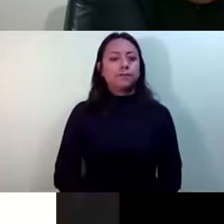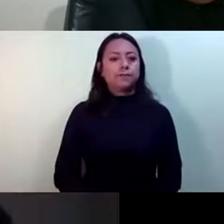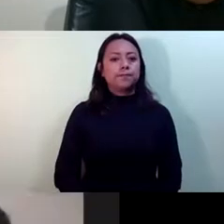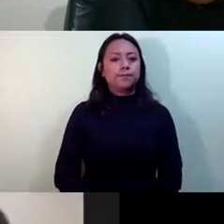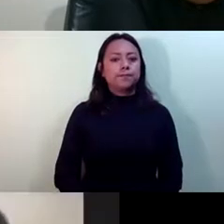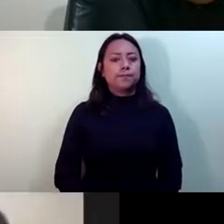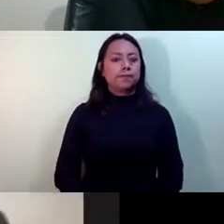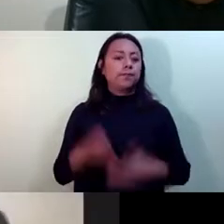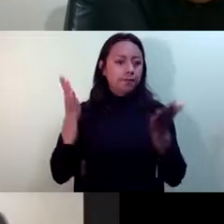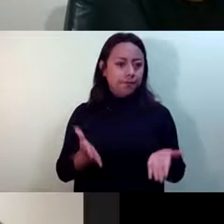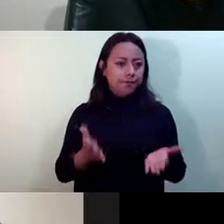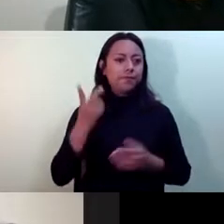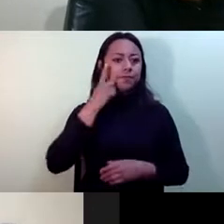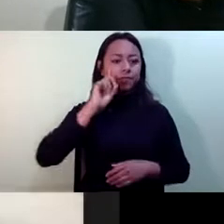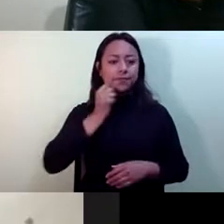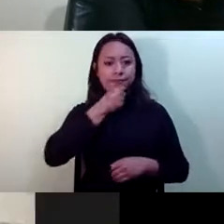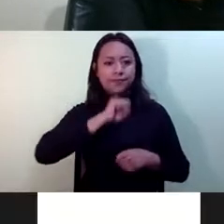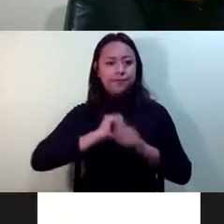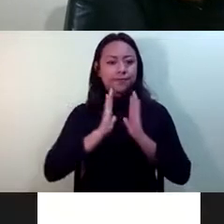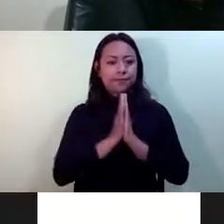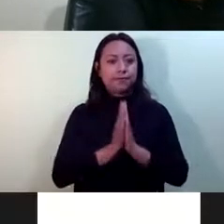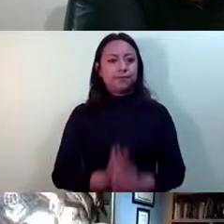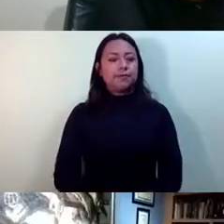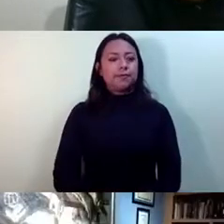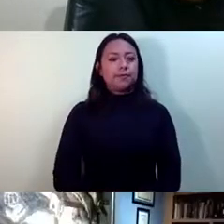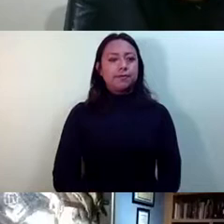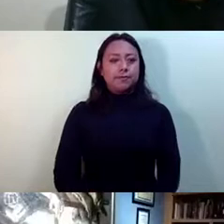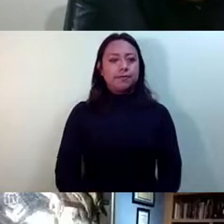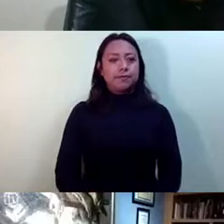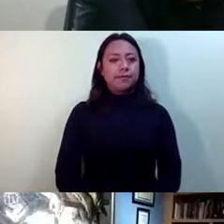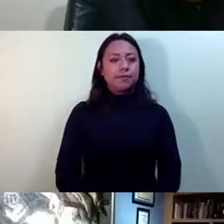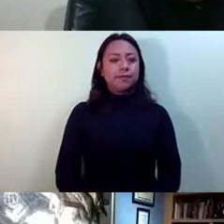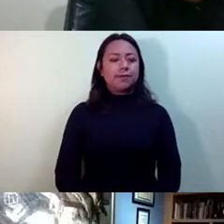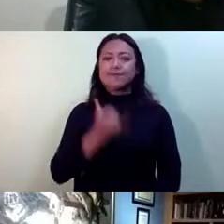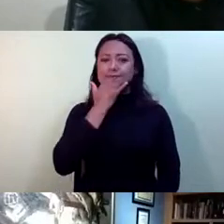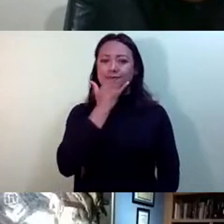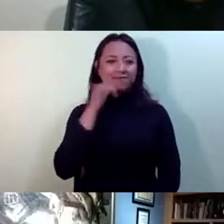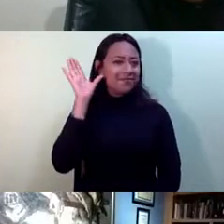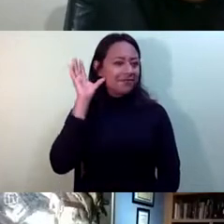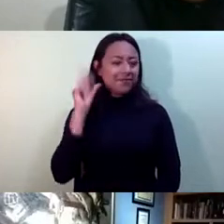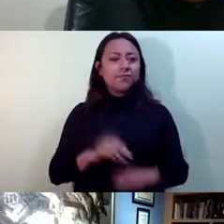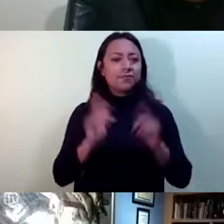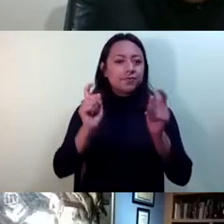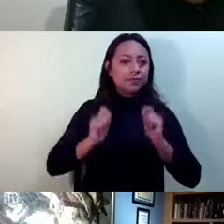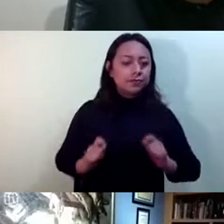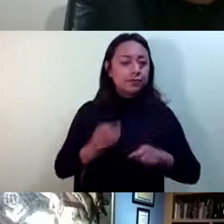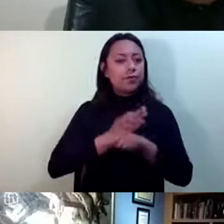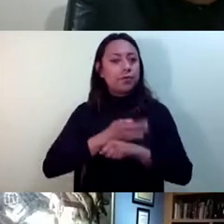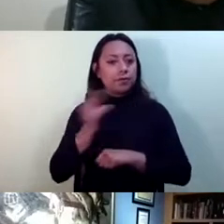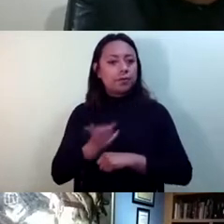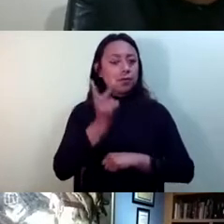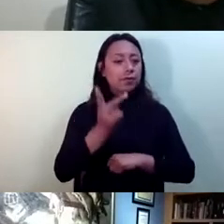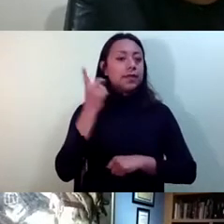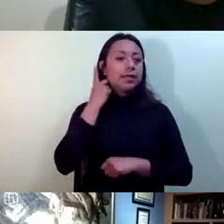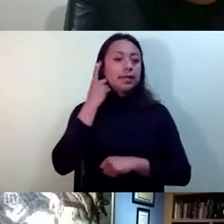Adelante, diputada secretaria, por favor. Disculpen, no se escuchaba. Por instrucciones de la presidencia, se pregunta a las diputadas